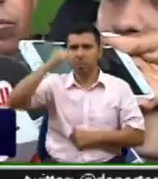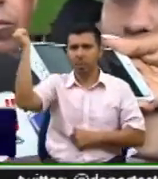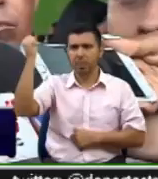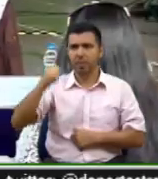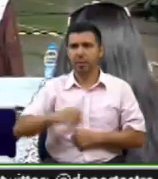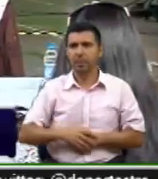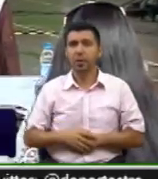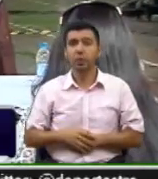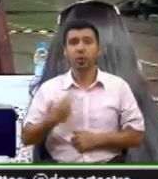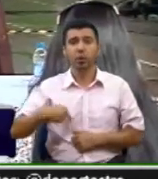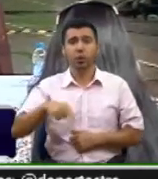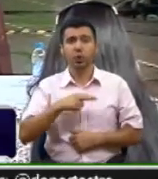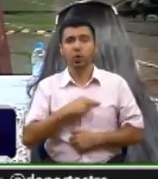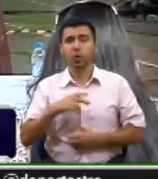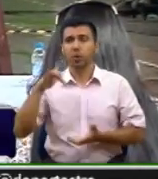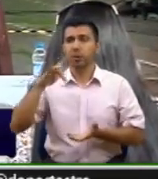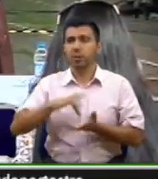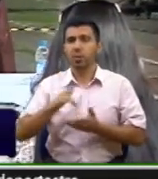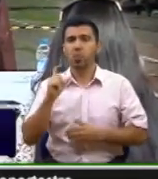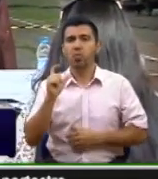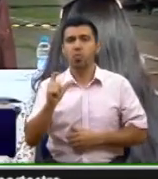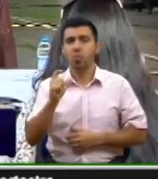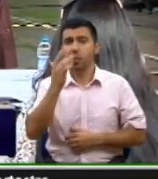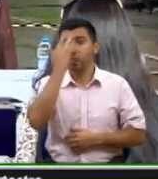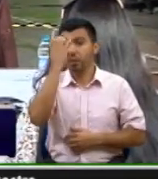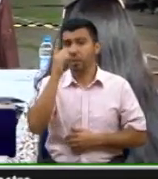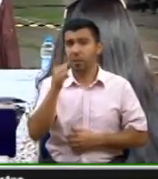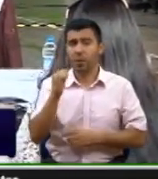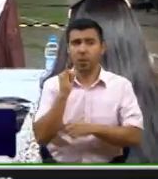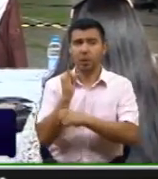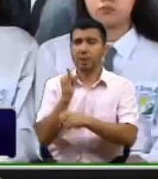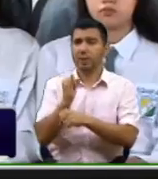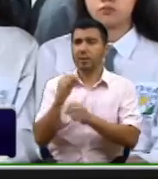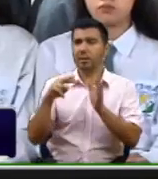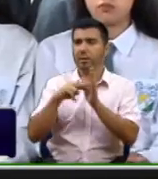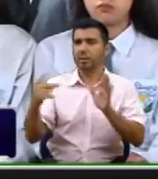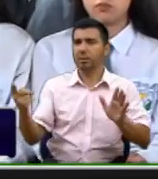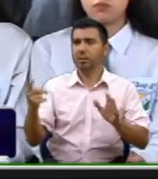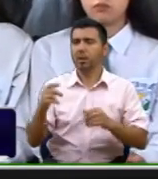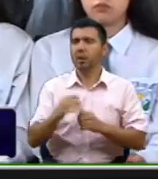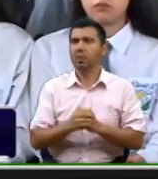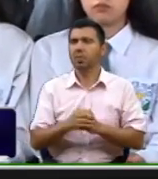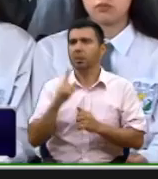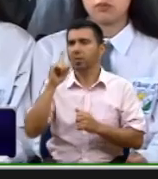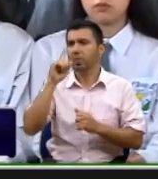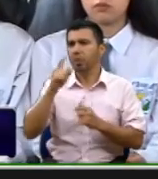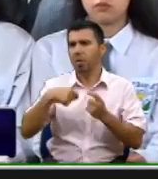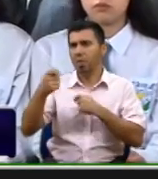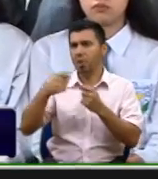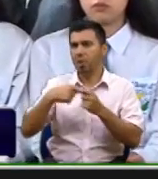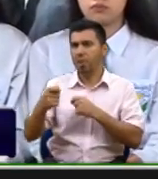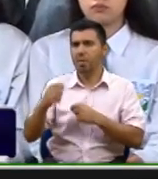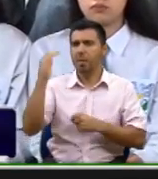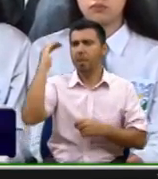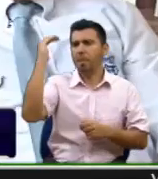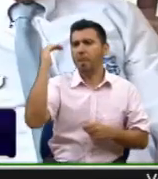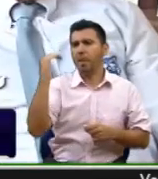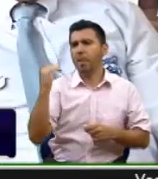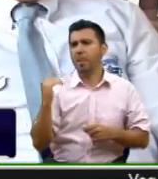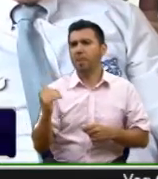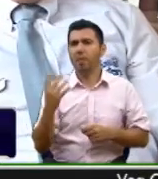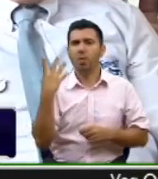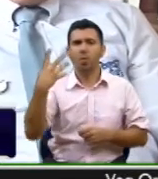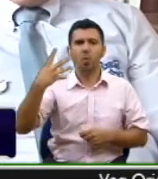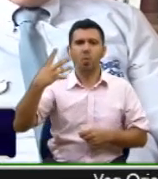en la ciudad de Cúcuta porque el Instituto Técnico Comercial de la ciudad de Cúcuta está en el cuarto lugar entre todos los colegios oficiales del